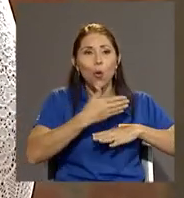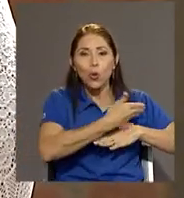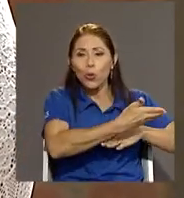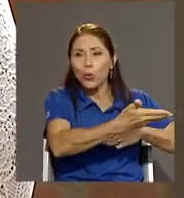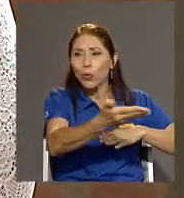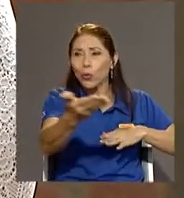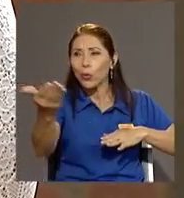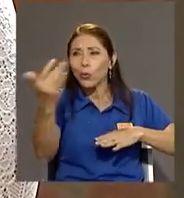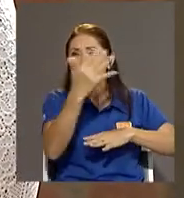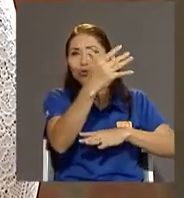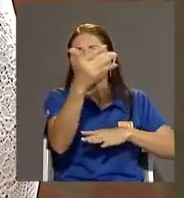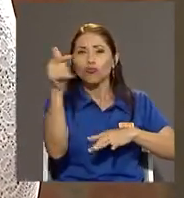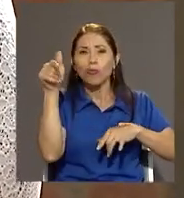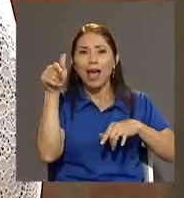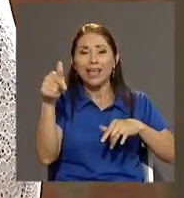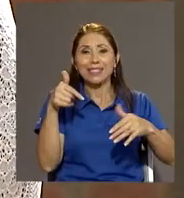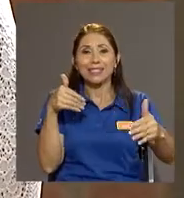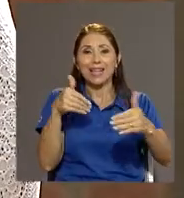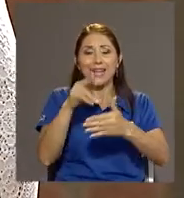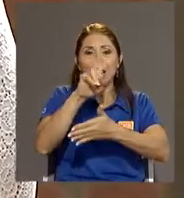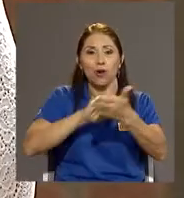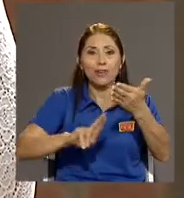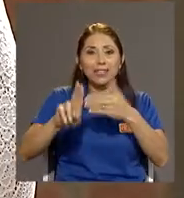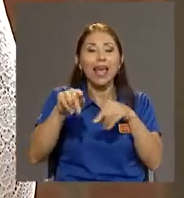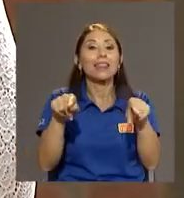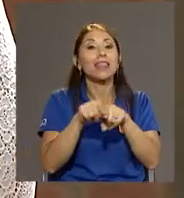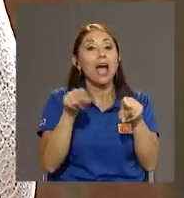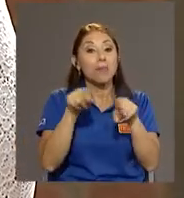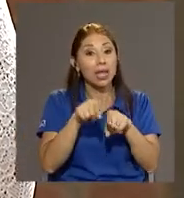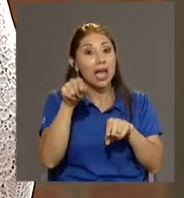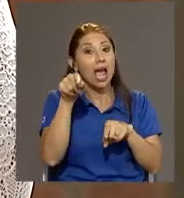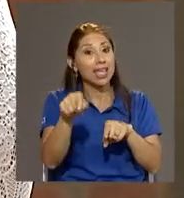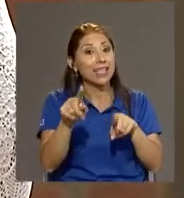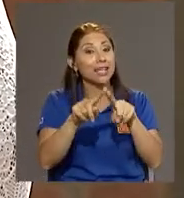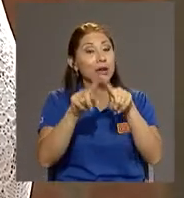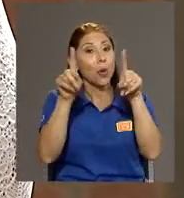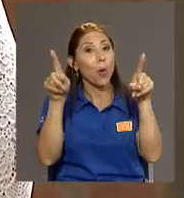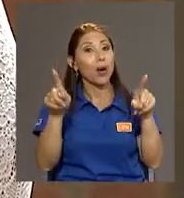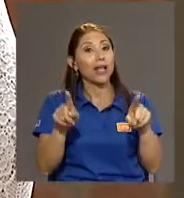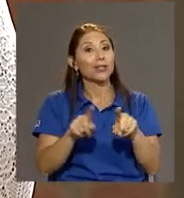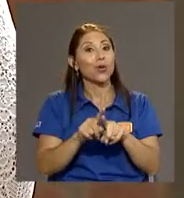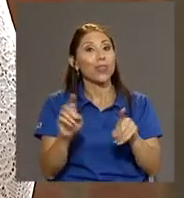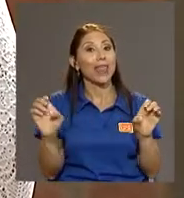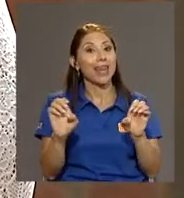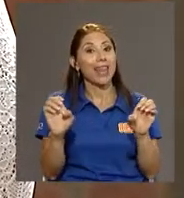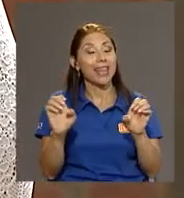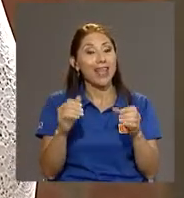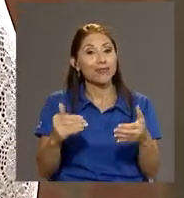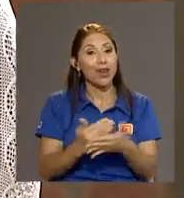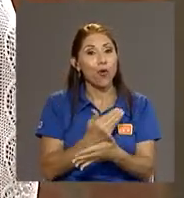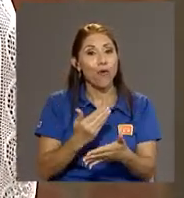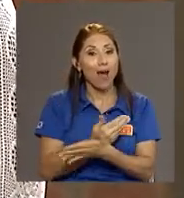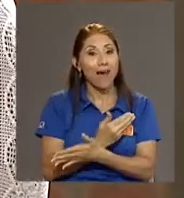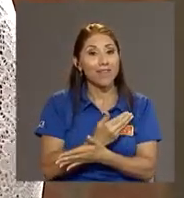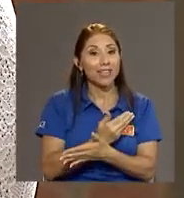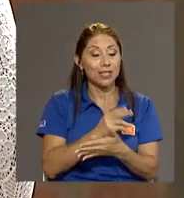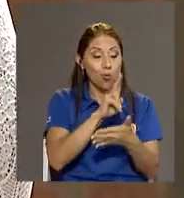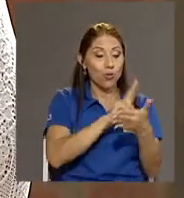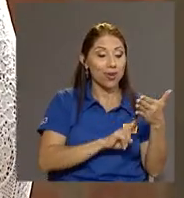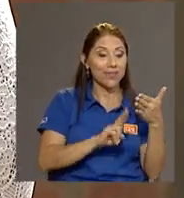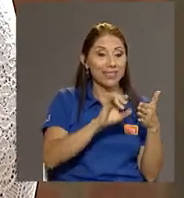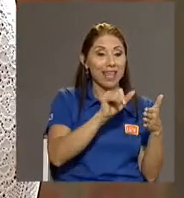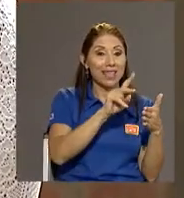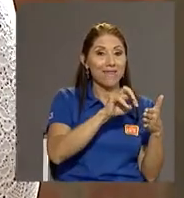donde también es el corazón de las energías renovables. La Universidad Invenio es vecina de